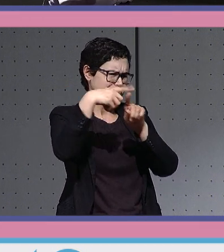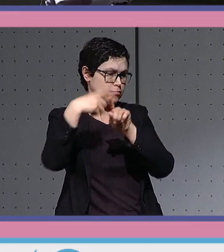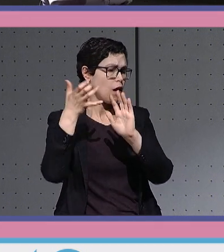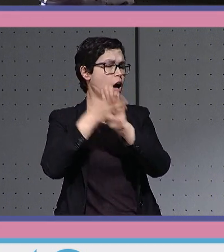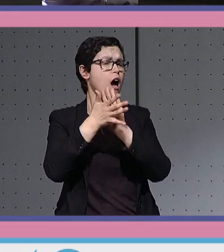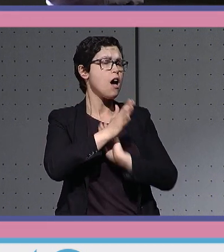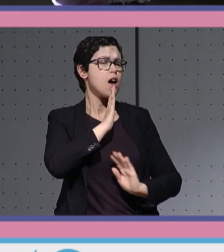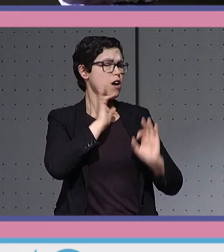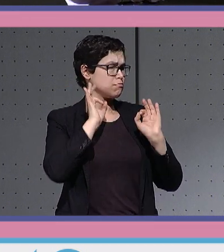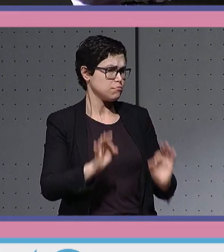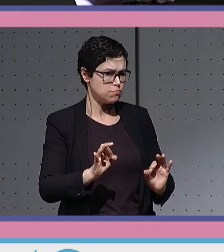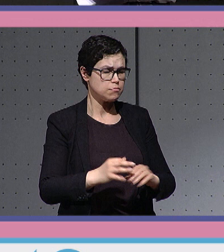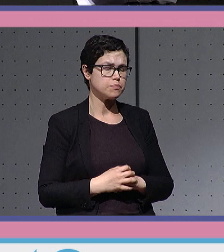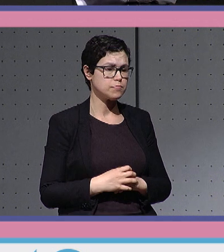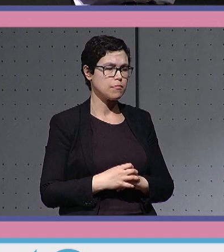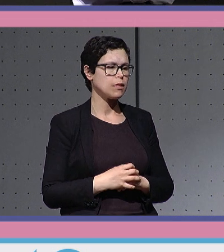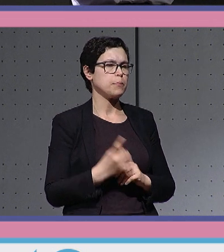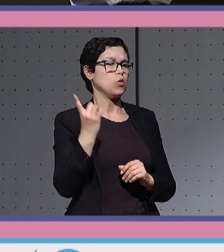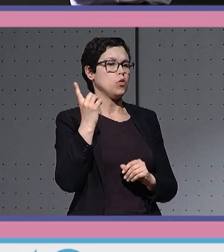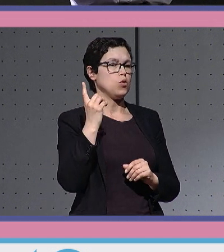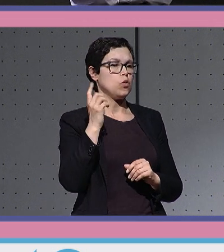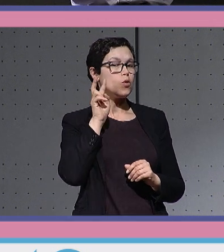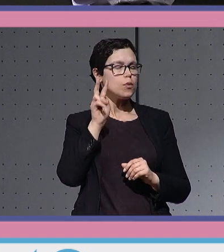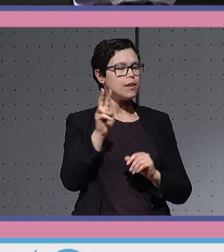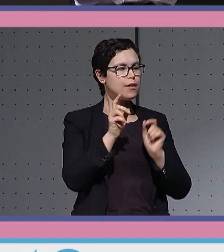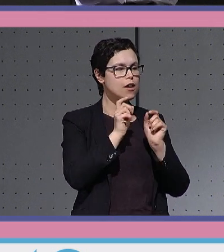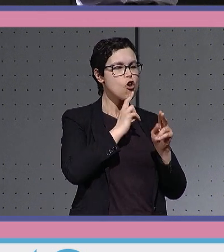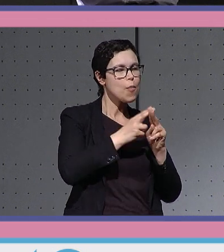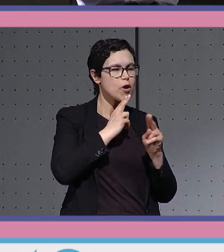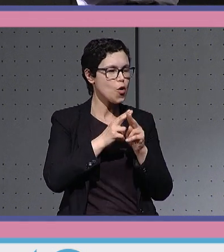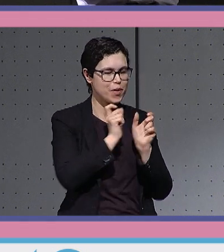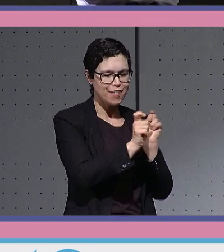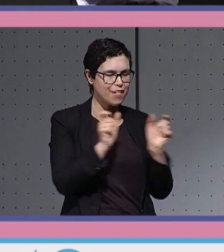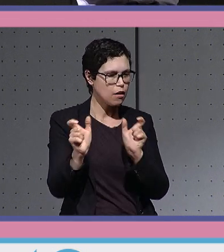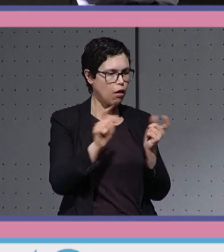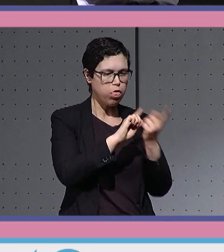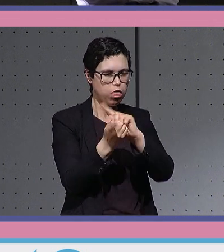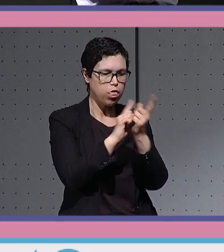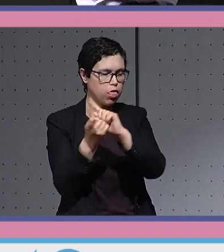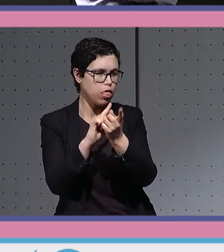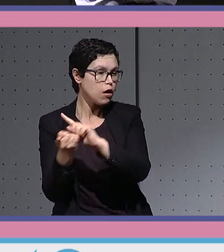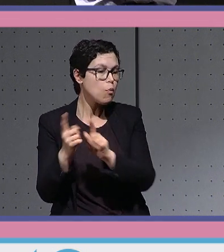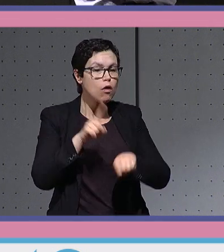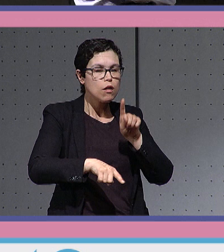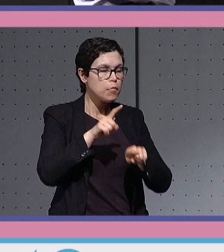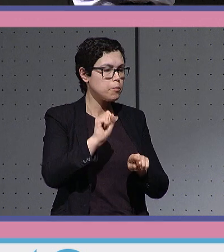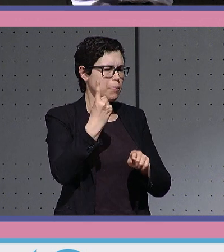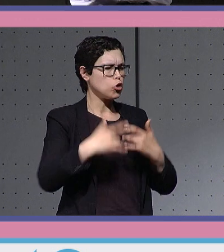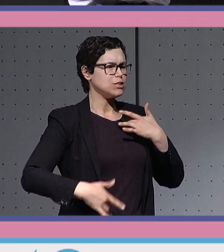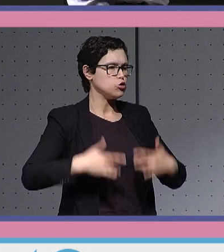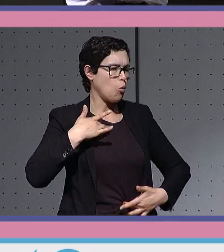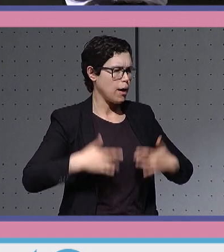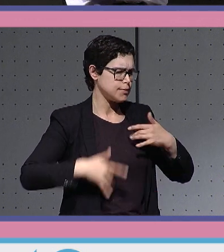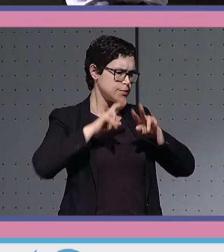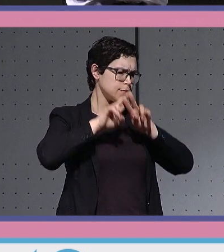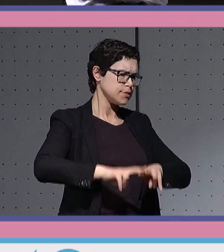realmente veis que andamos siempre cambiando clasificaciones, porque se clasifican por síntomas predominantes que